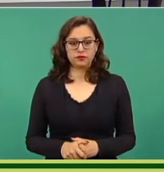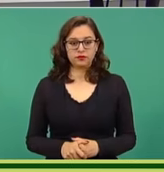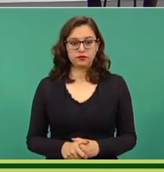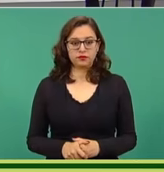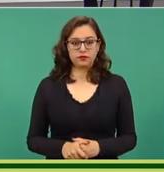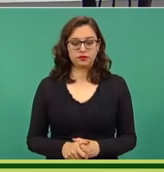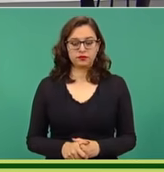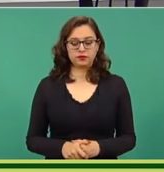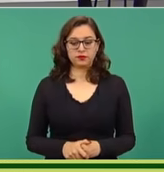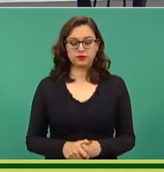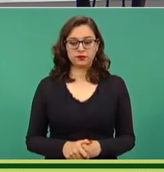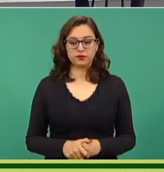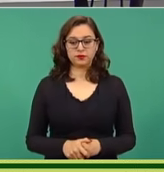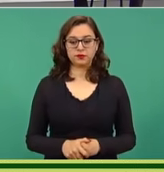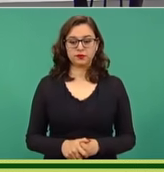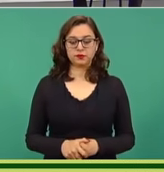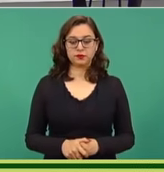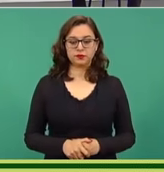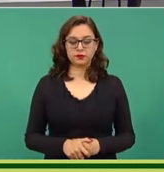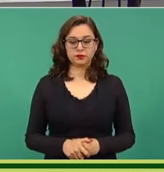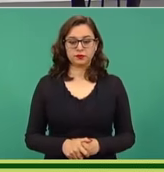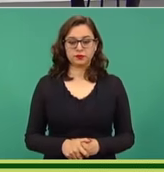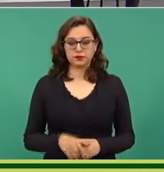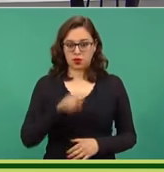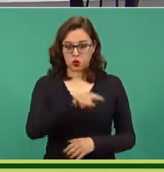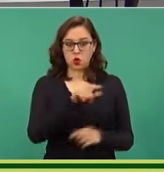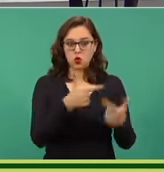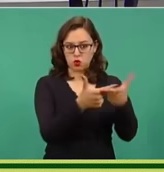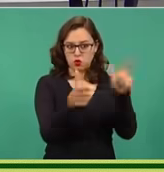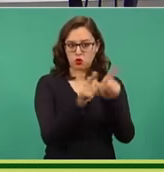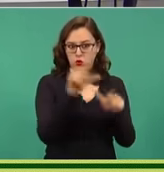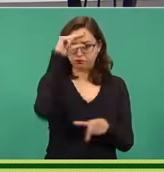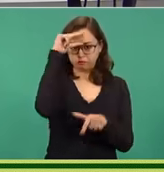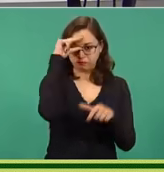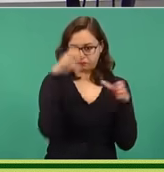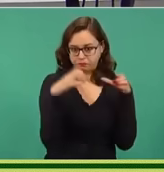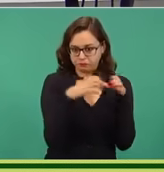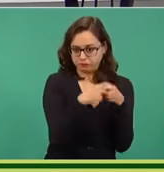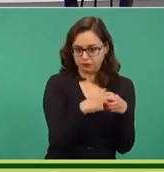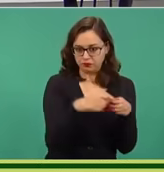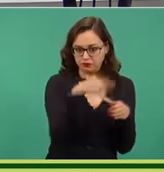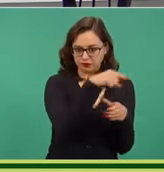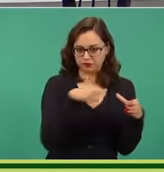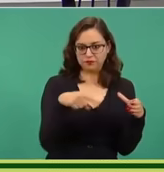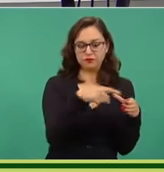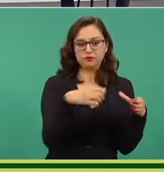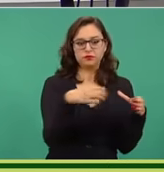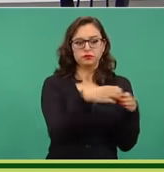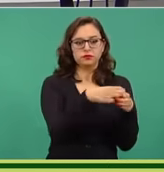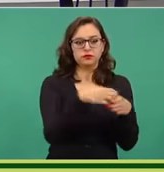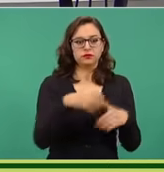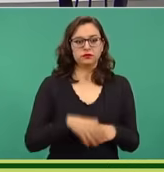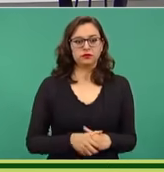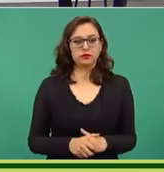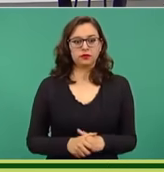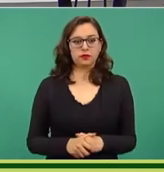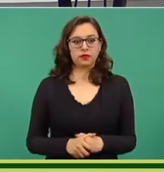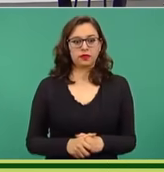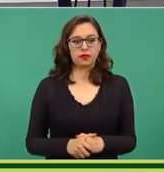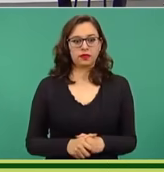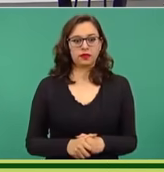este es uno de los de este grupo comiencen con la